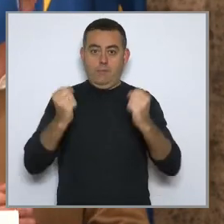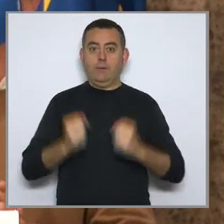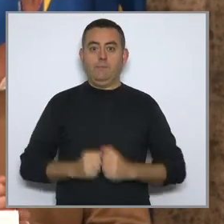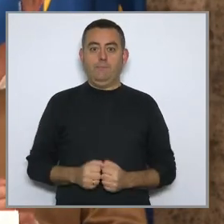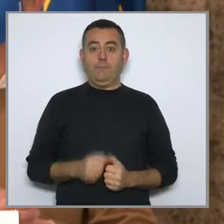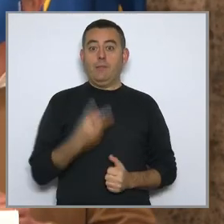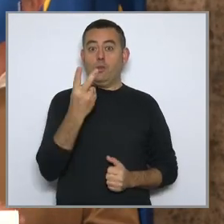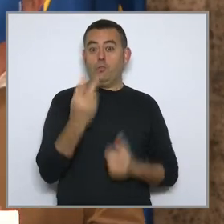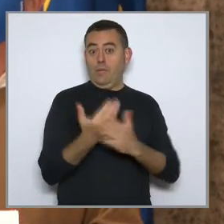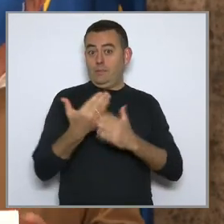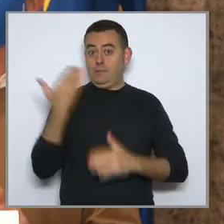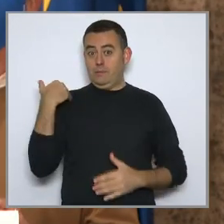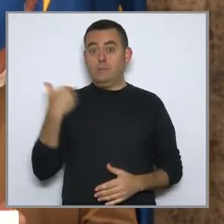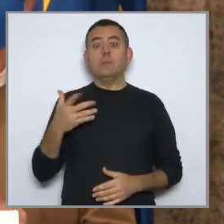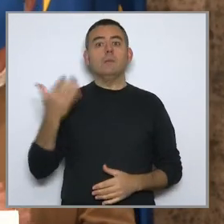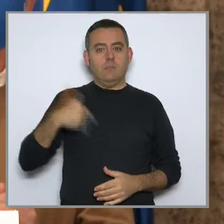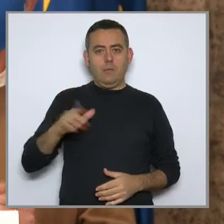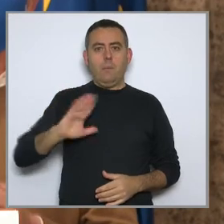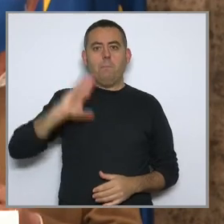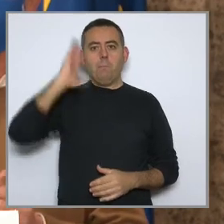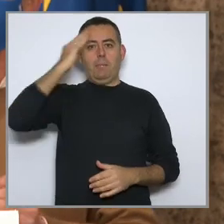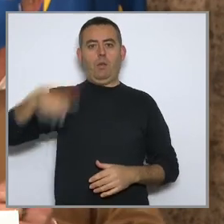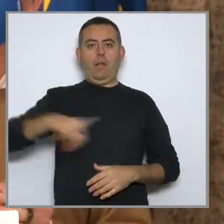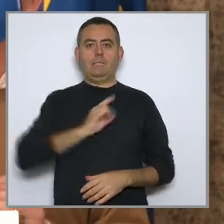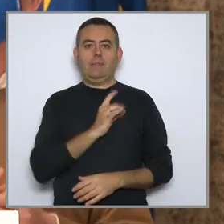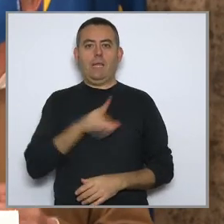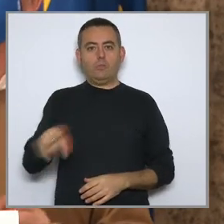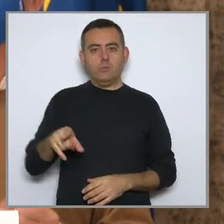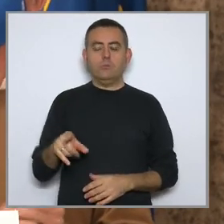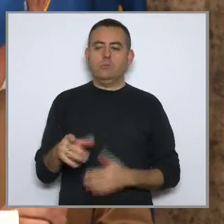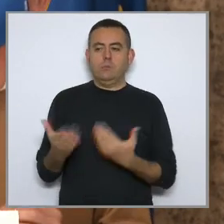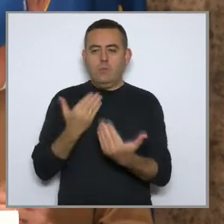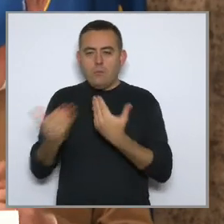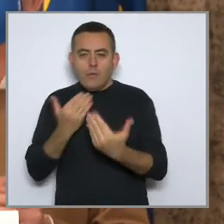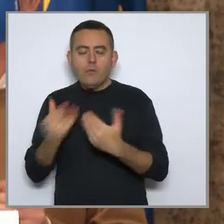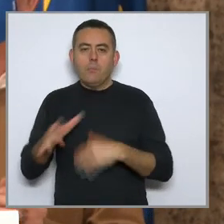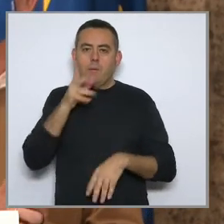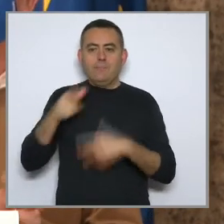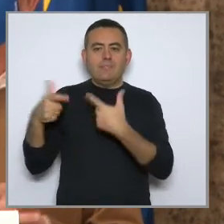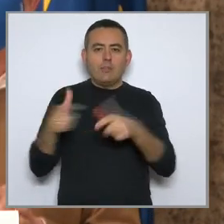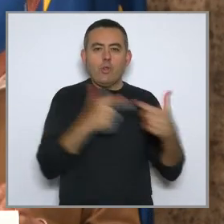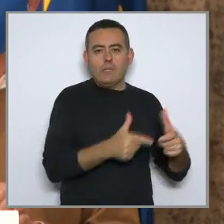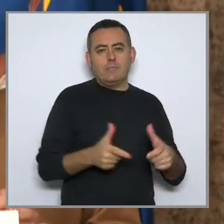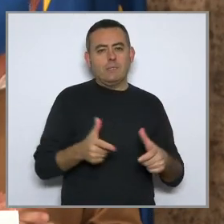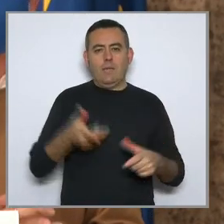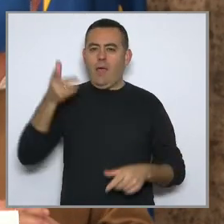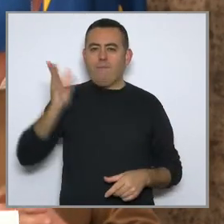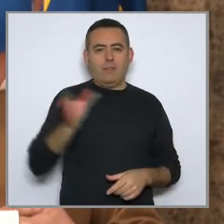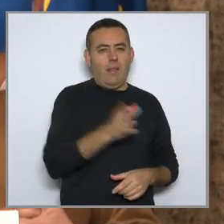una reunión con la patronal y los sindicatos para explorar las ayudas a los sectores más afectados y a partir de ese